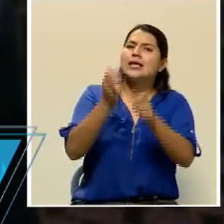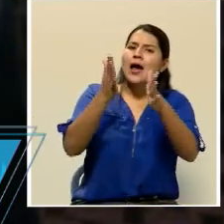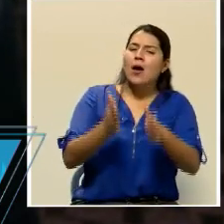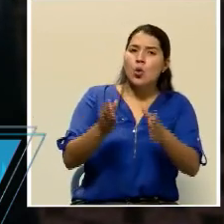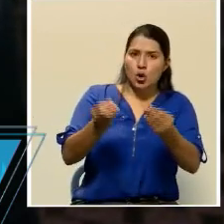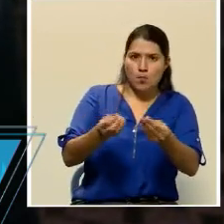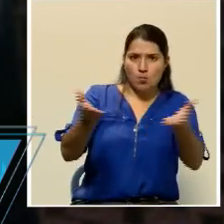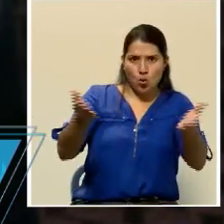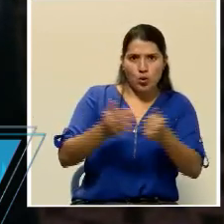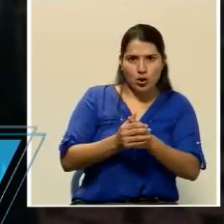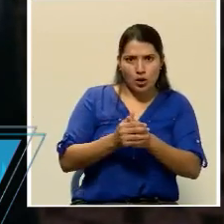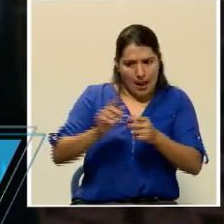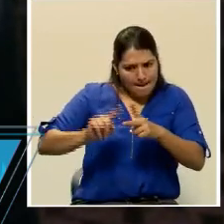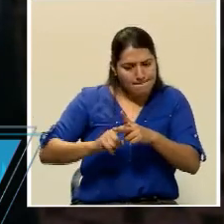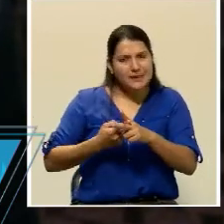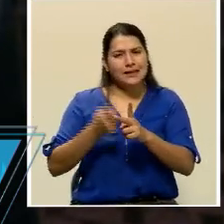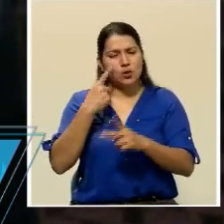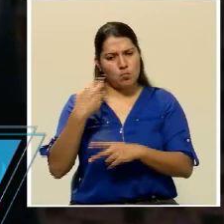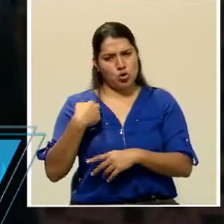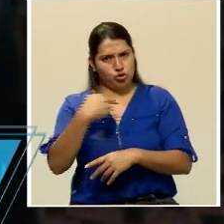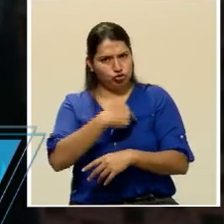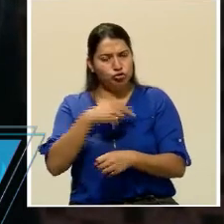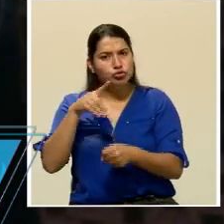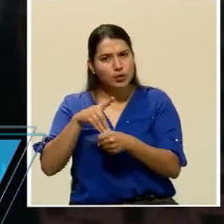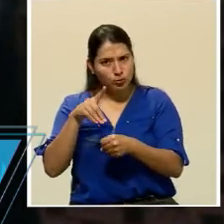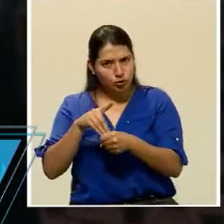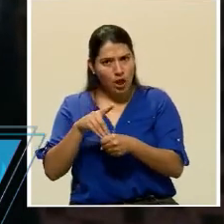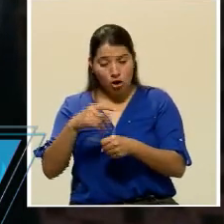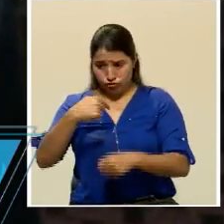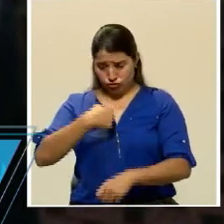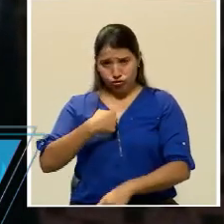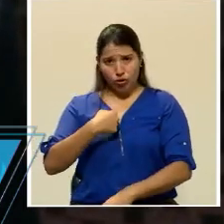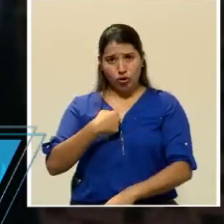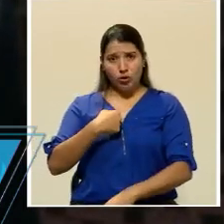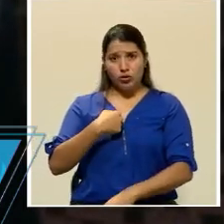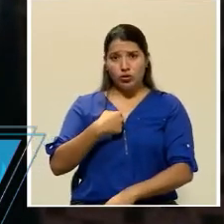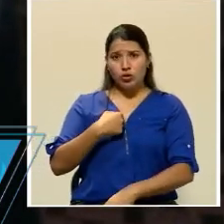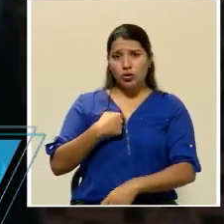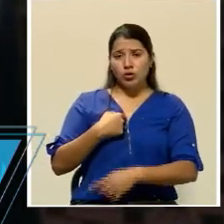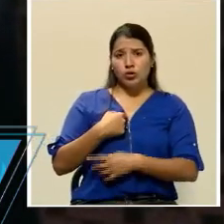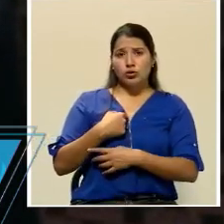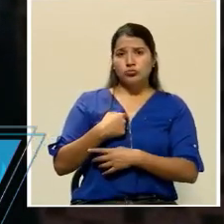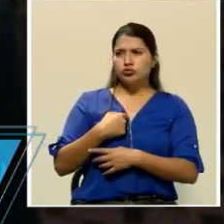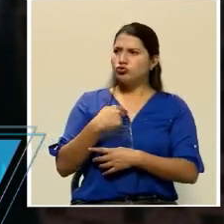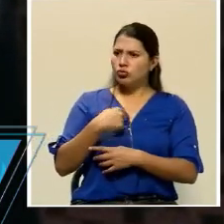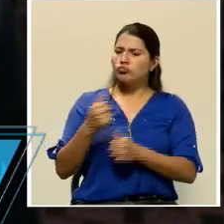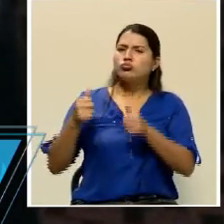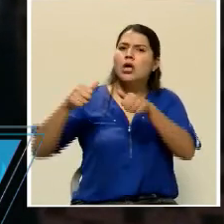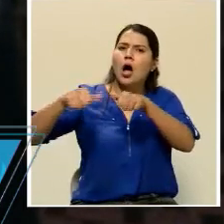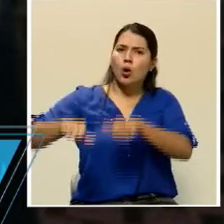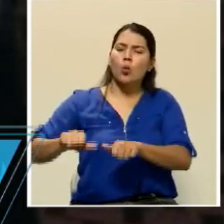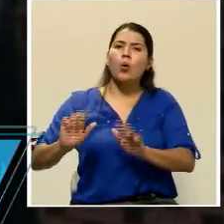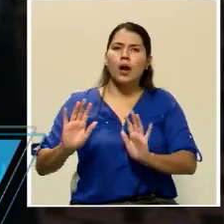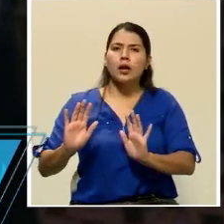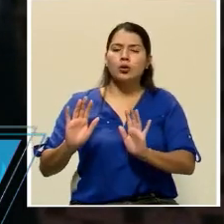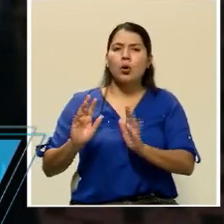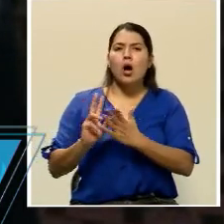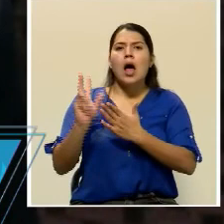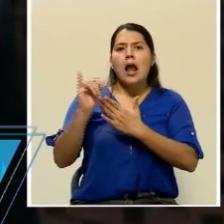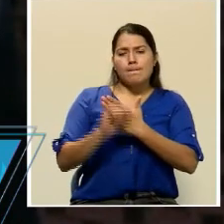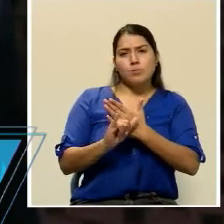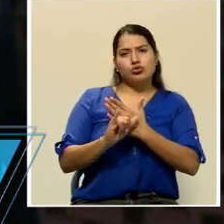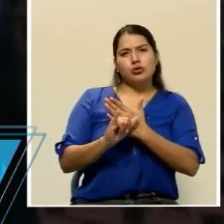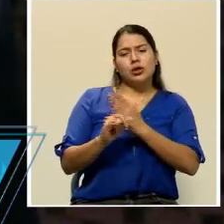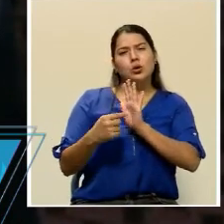de ellos comenzando por nosotros los diputados. Yo soy uno de los que no he querido salir a oponerme al proyecto que